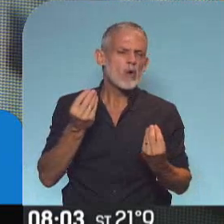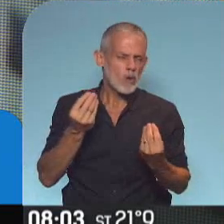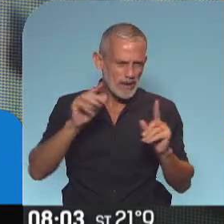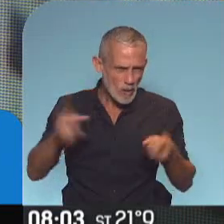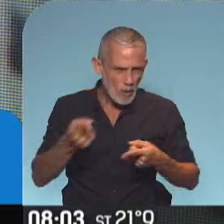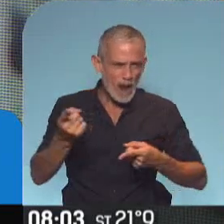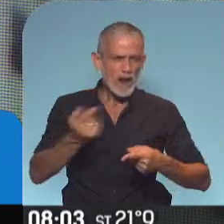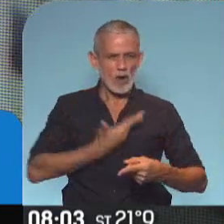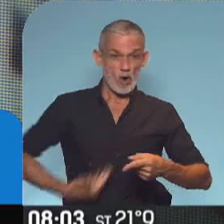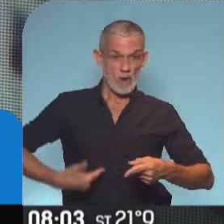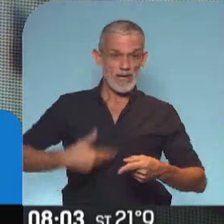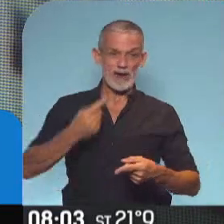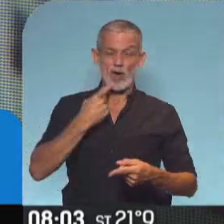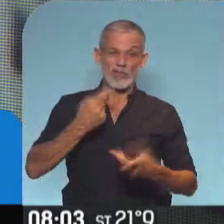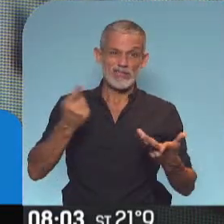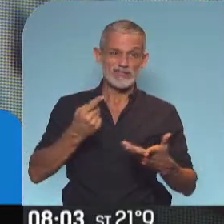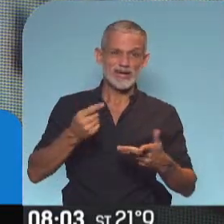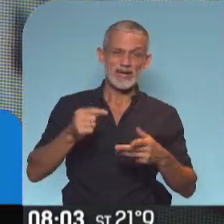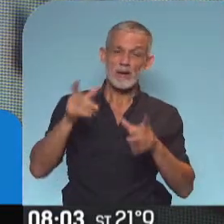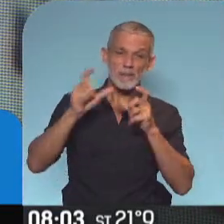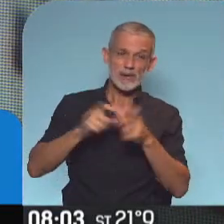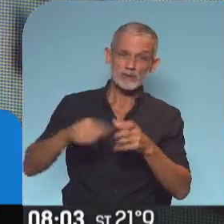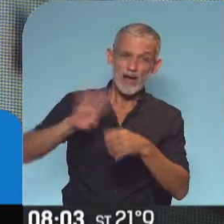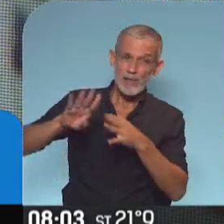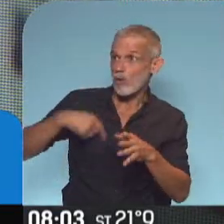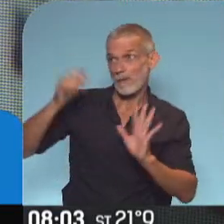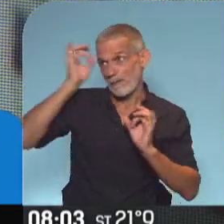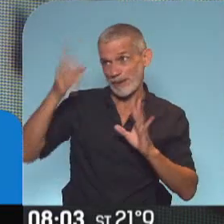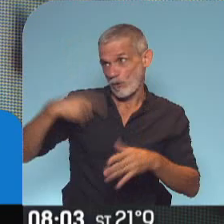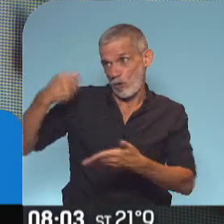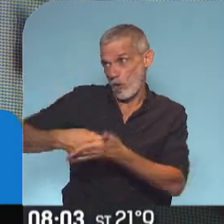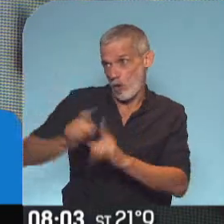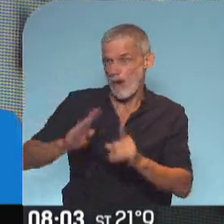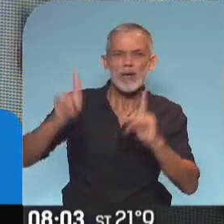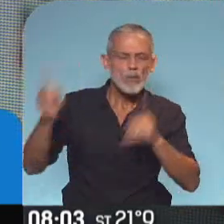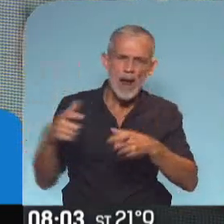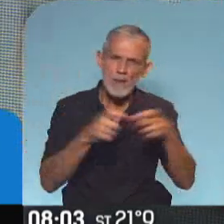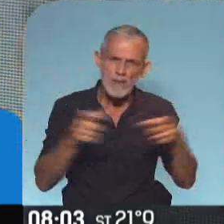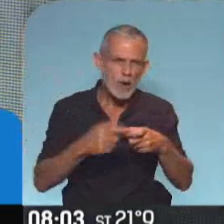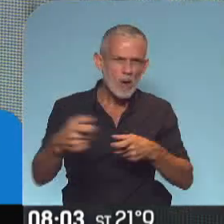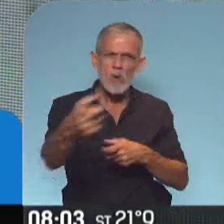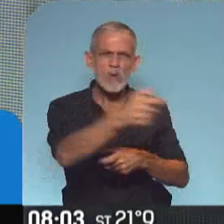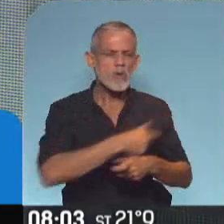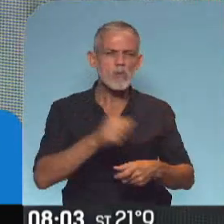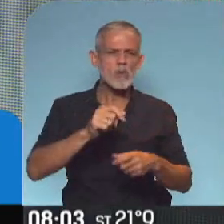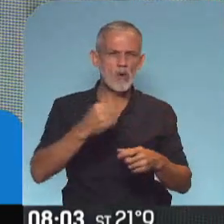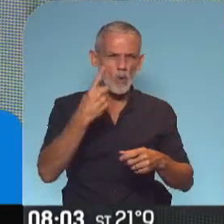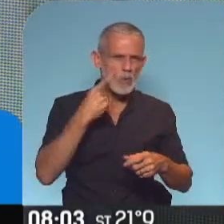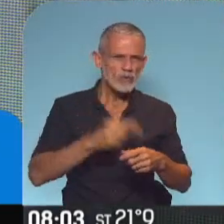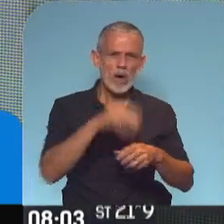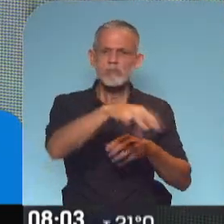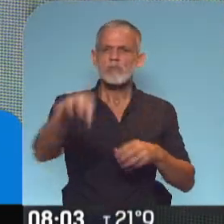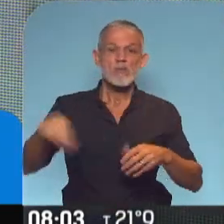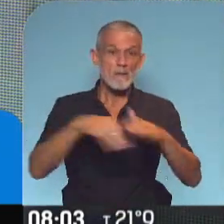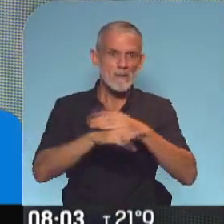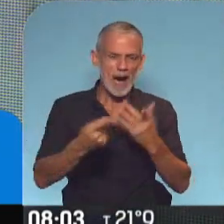posible que un gobierno que dice a los acreedores la deuda no la voy a poder pagar, ese bono ha sido colocado en 24 horas en 4 bancos, que